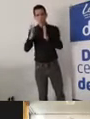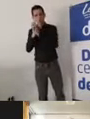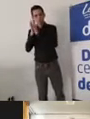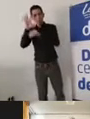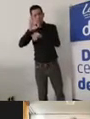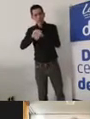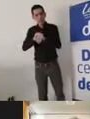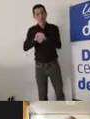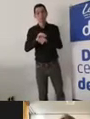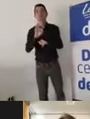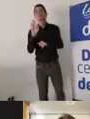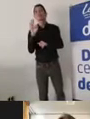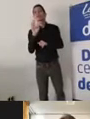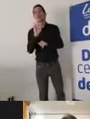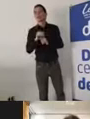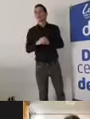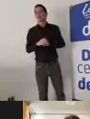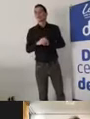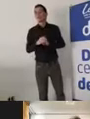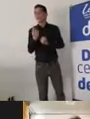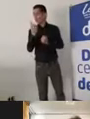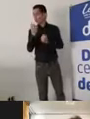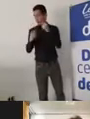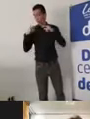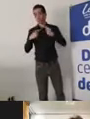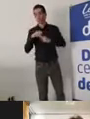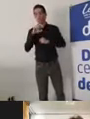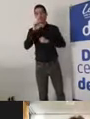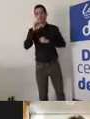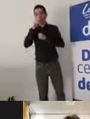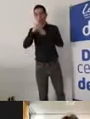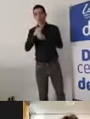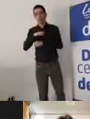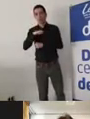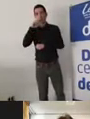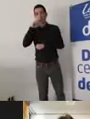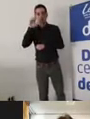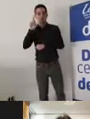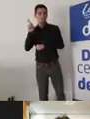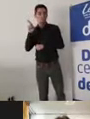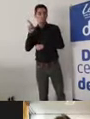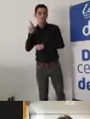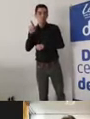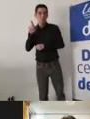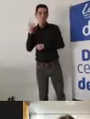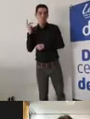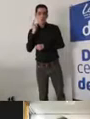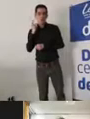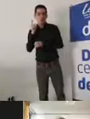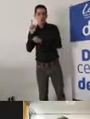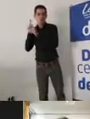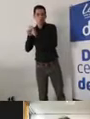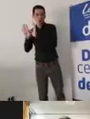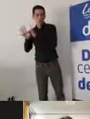años y que es válido que participen en democracia, pero puede que no tengan incluso la preparación que hoy jóvenes a los 21 años, 22